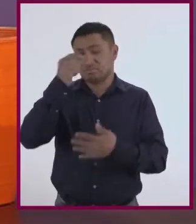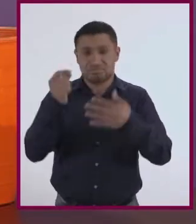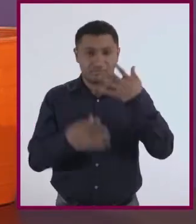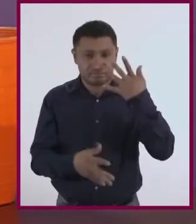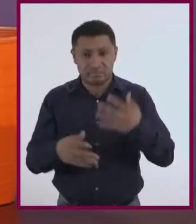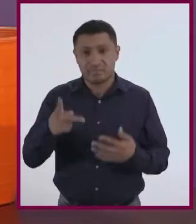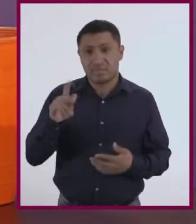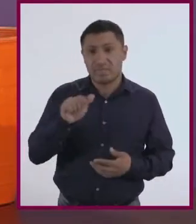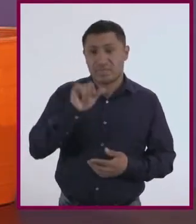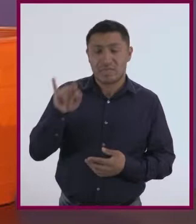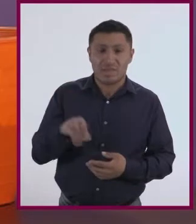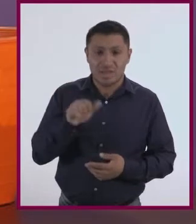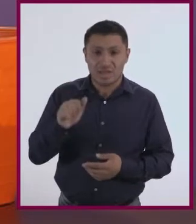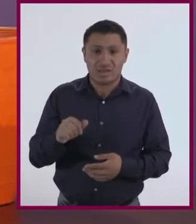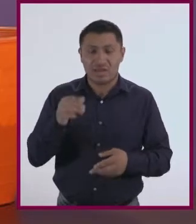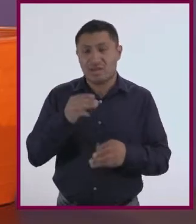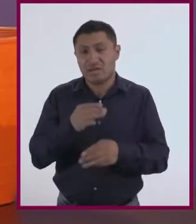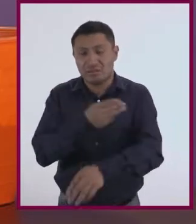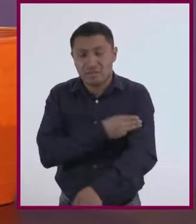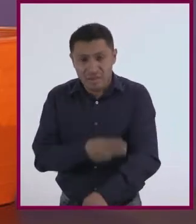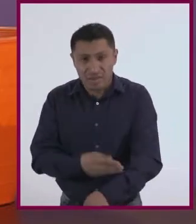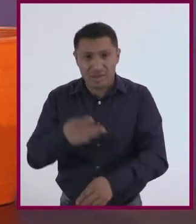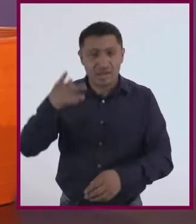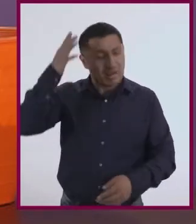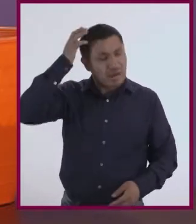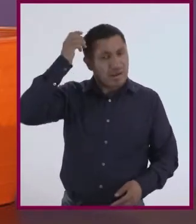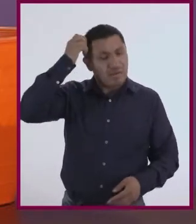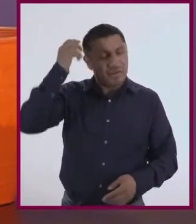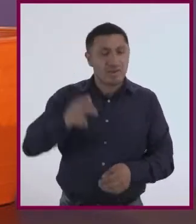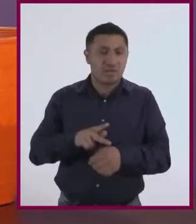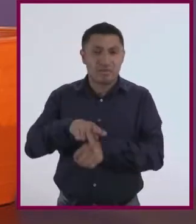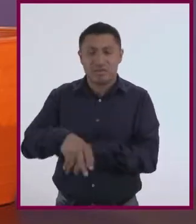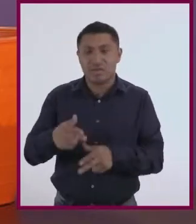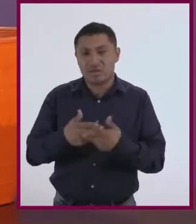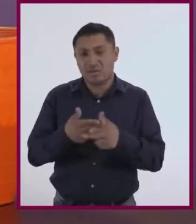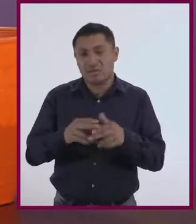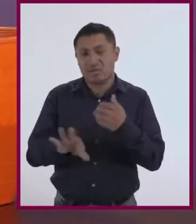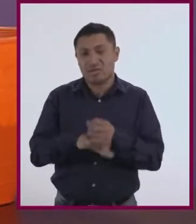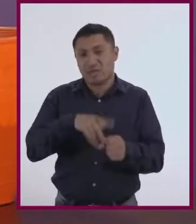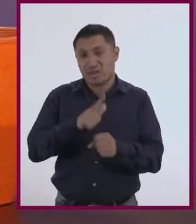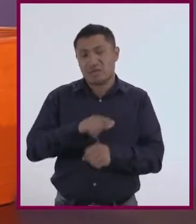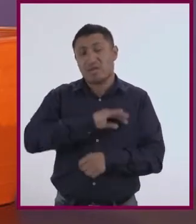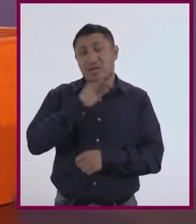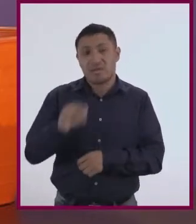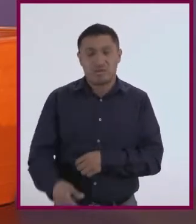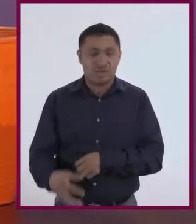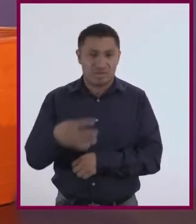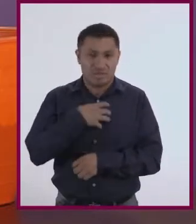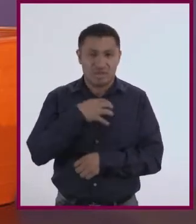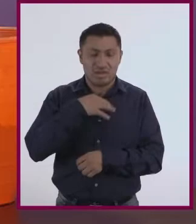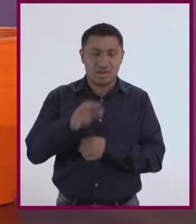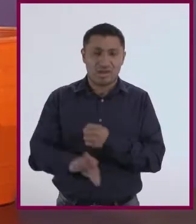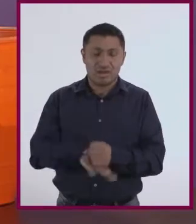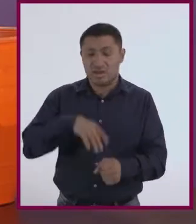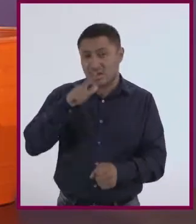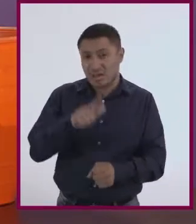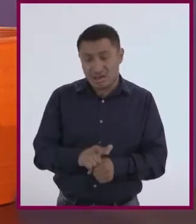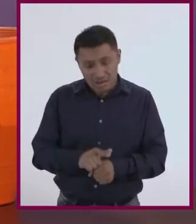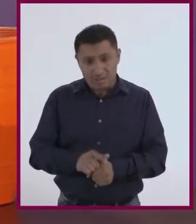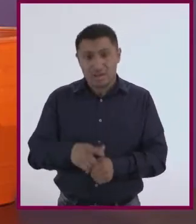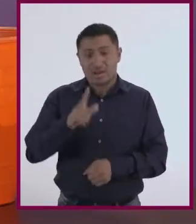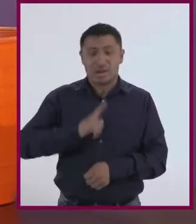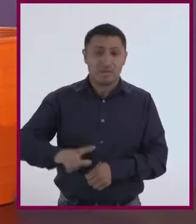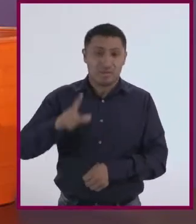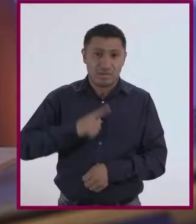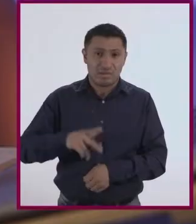hojas, paja, aserrín, plumas, pelo, piel, huesos de animales muertos, estiércol de animales herbívoros,